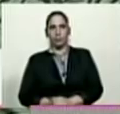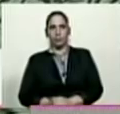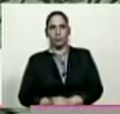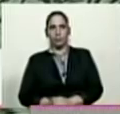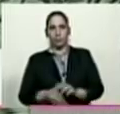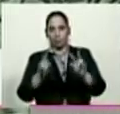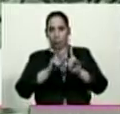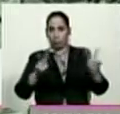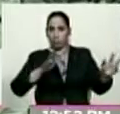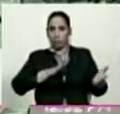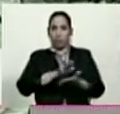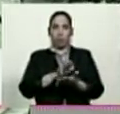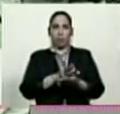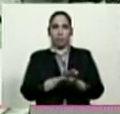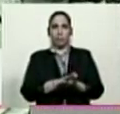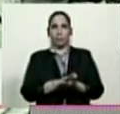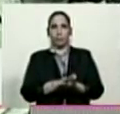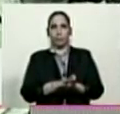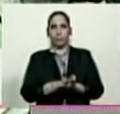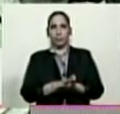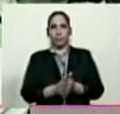Paz y tranquilidad.